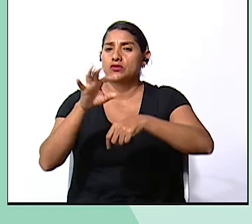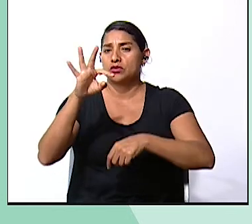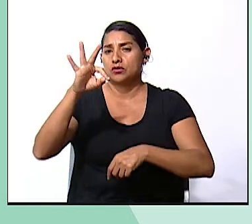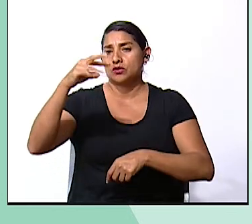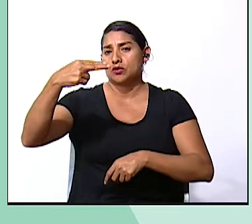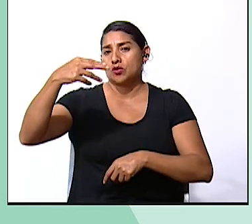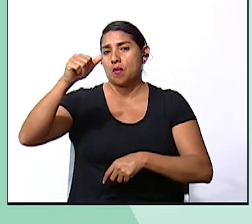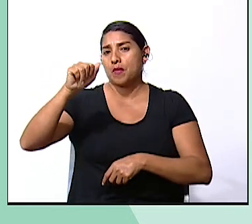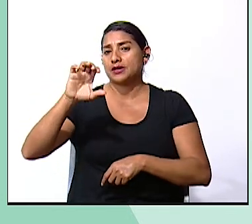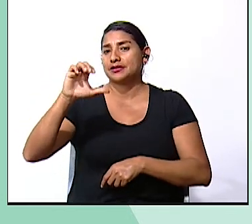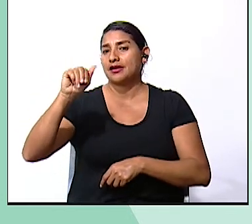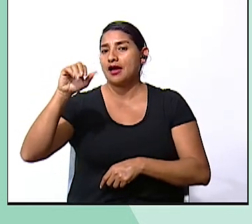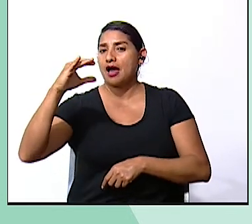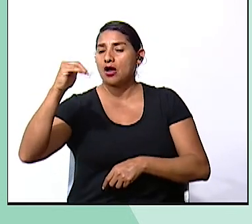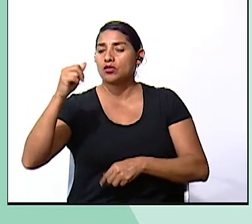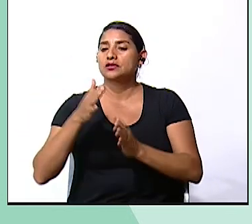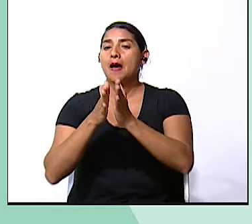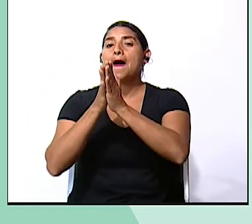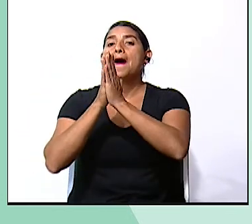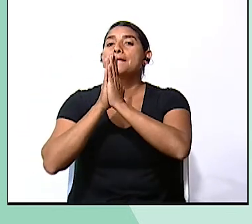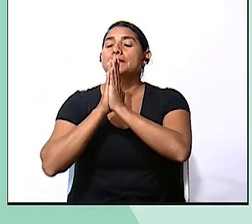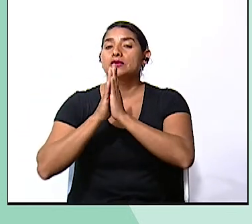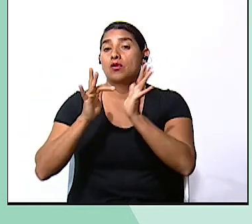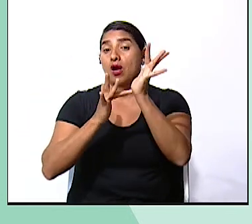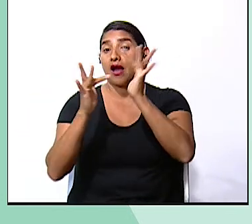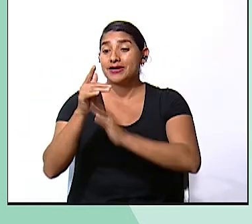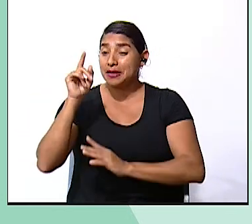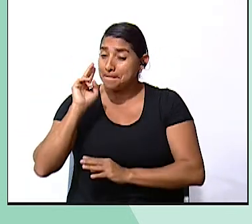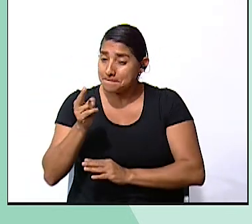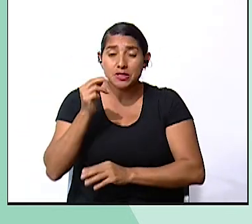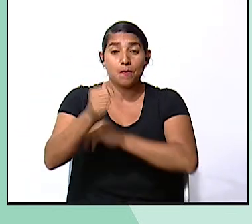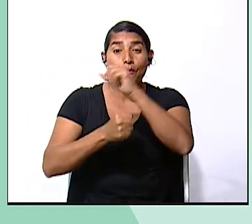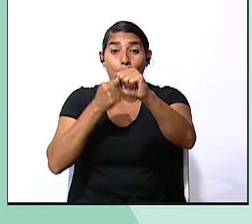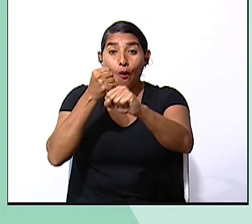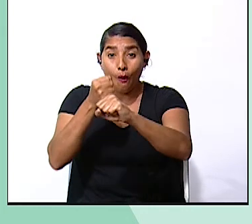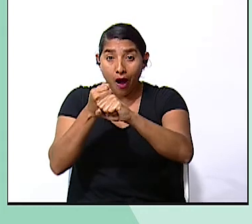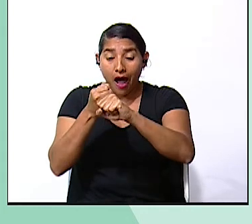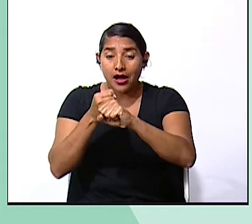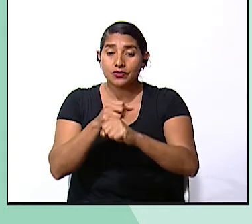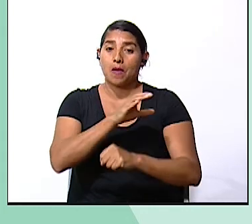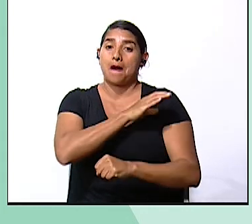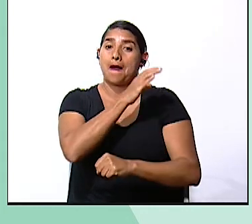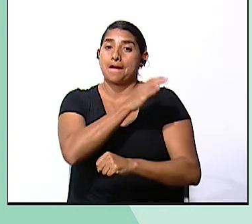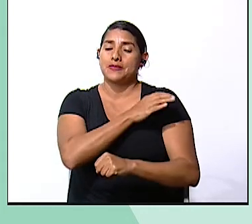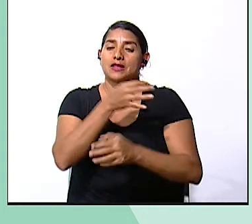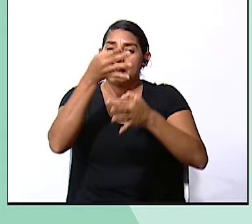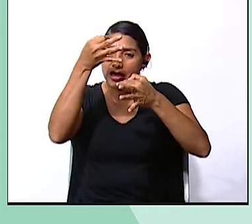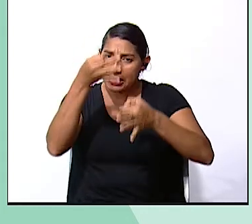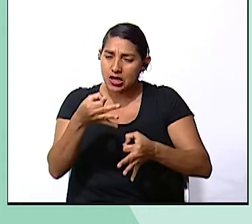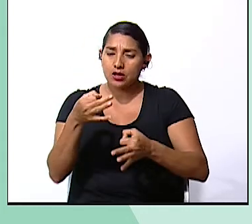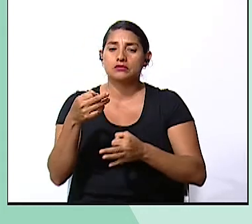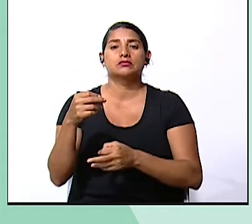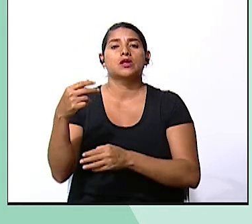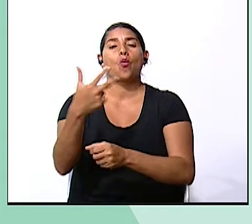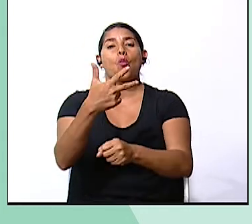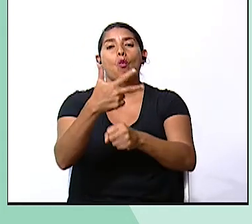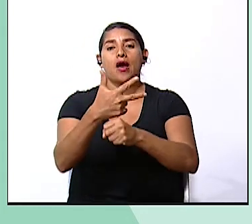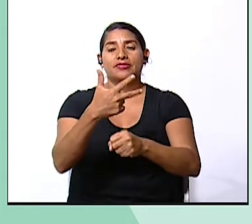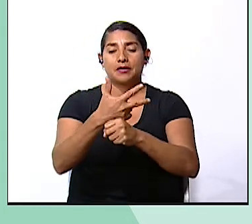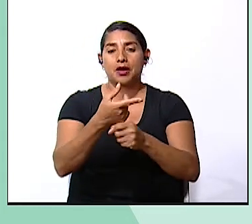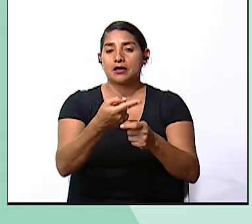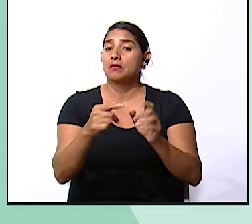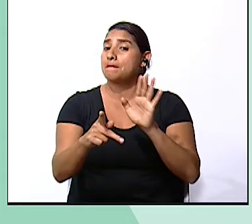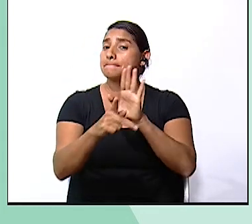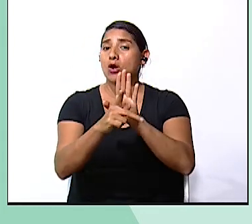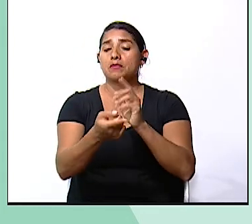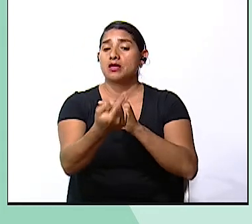de Acosta, solicitó en abril de ese mismo año al capitán general del Reino de Guatemala que me